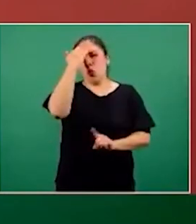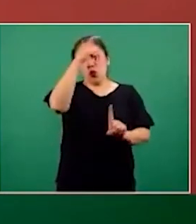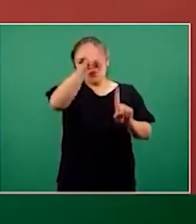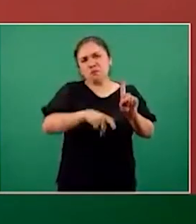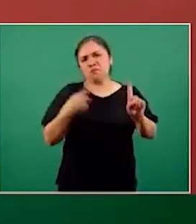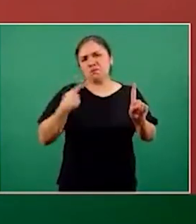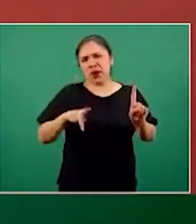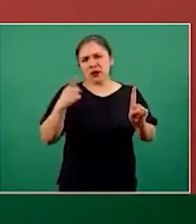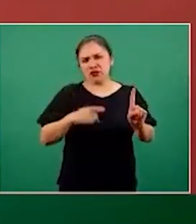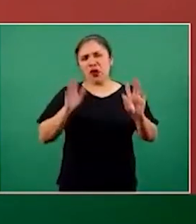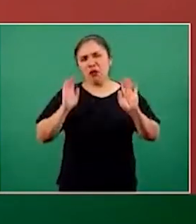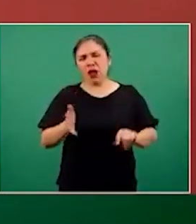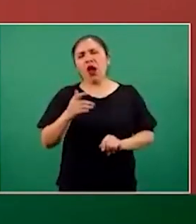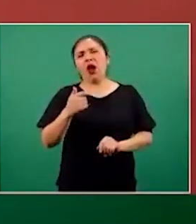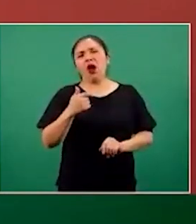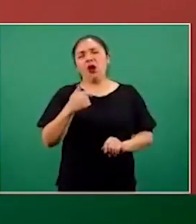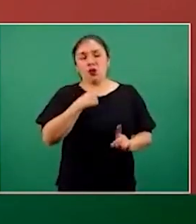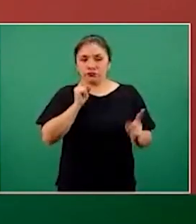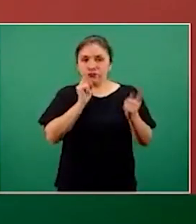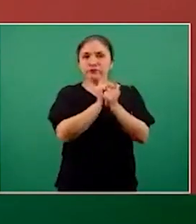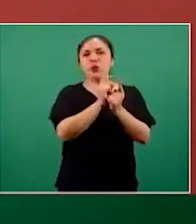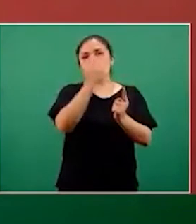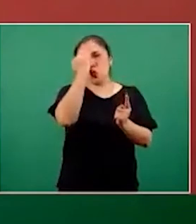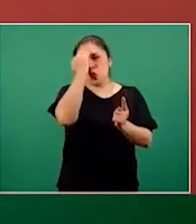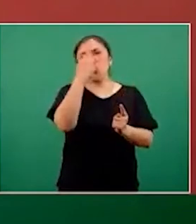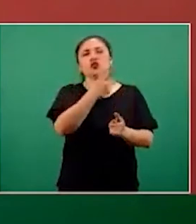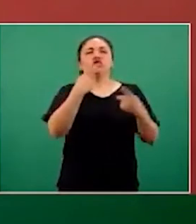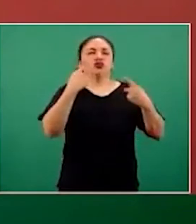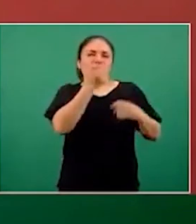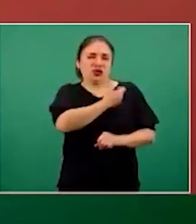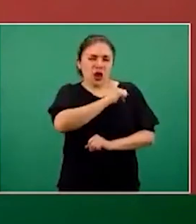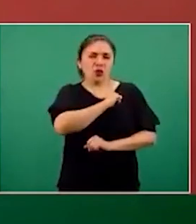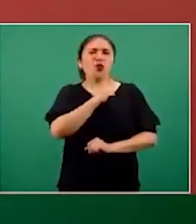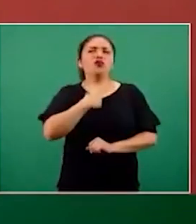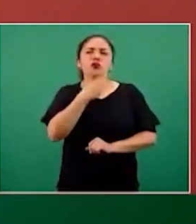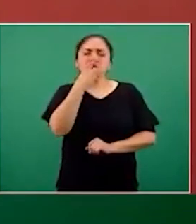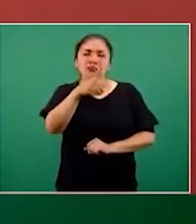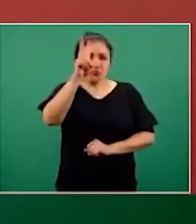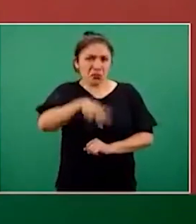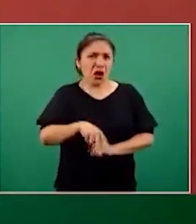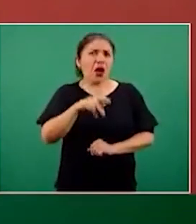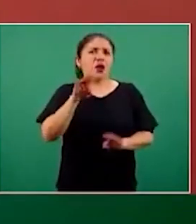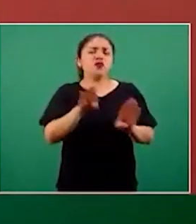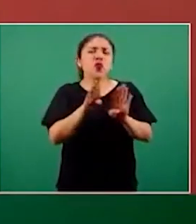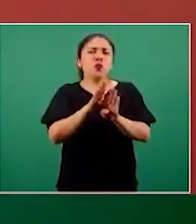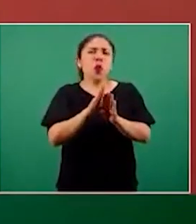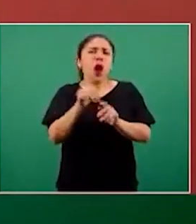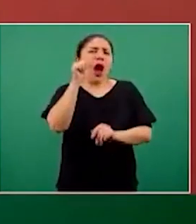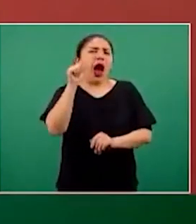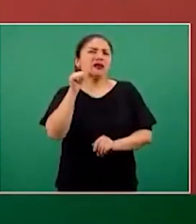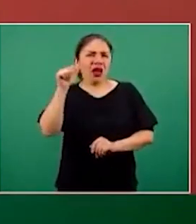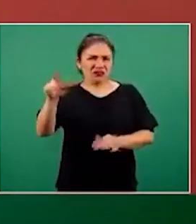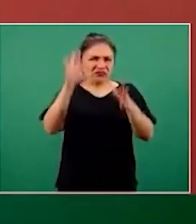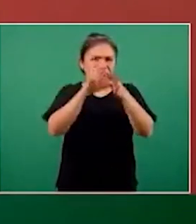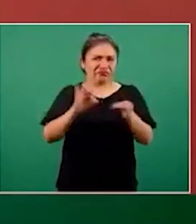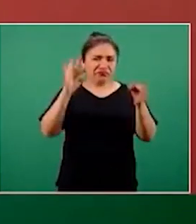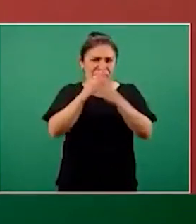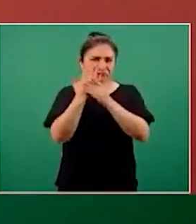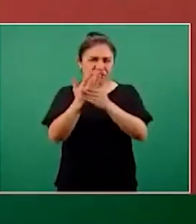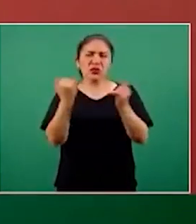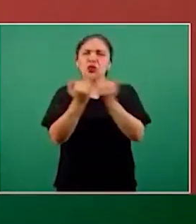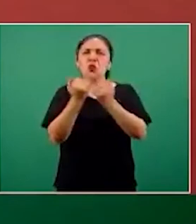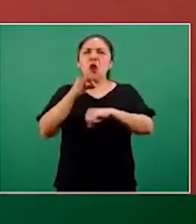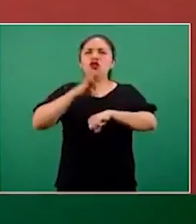no solo a él, pues conozco su estado de salud, es que en general, tal como lo anunció ayer y lo comunicó el doctor